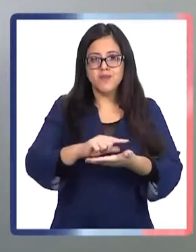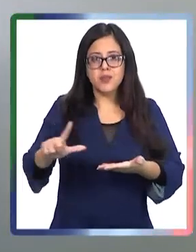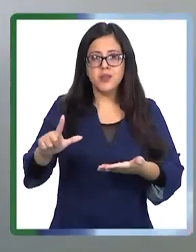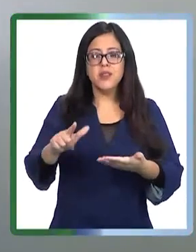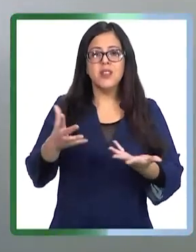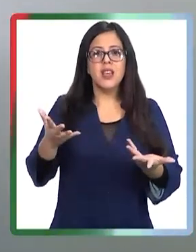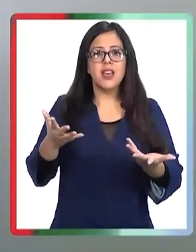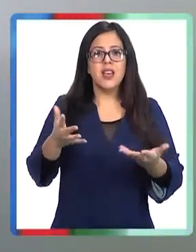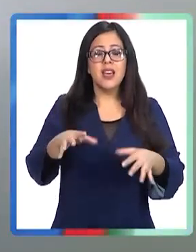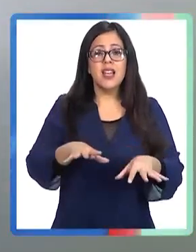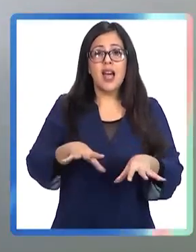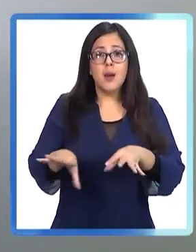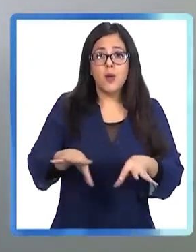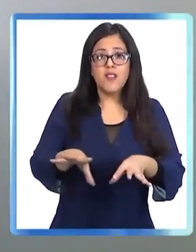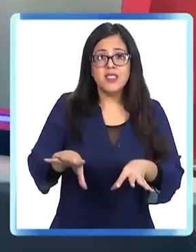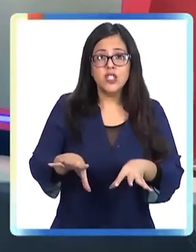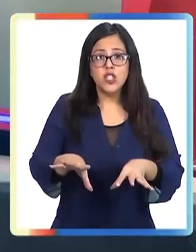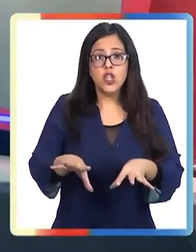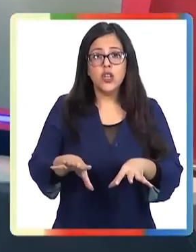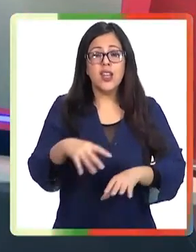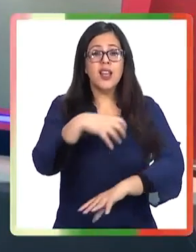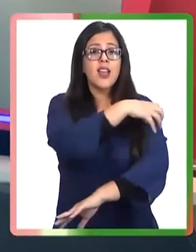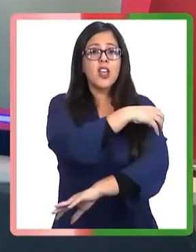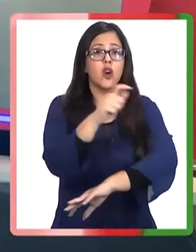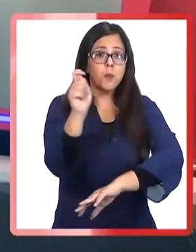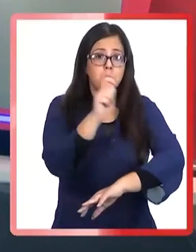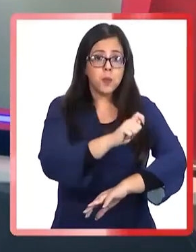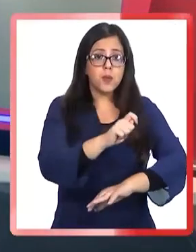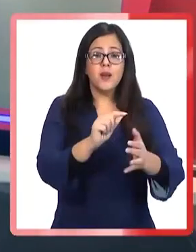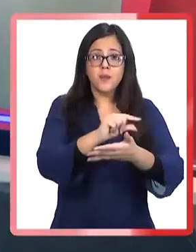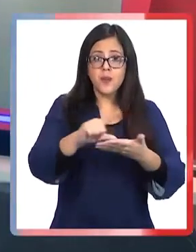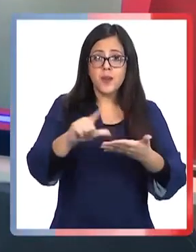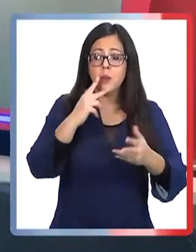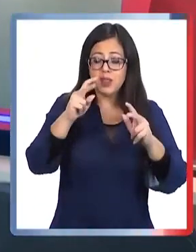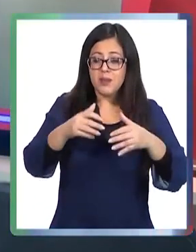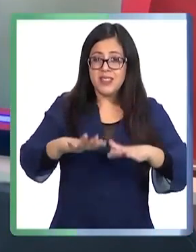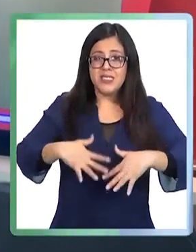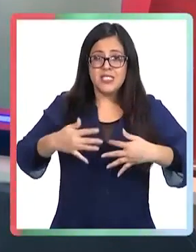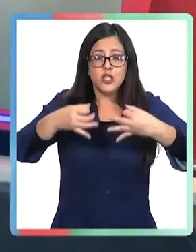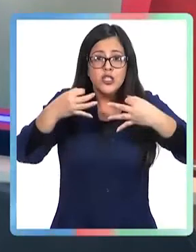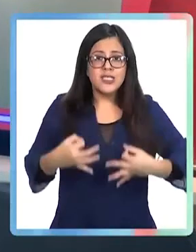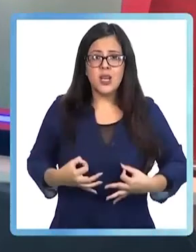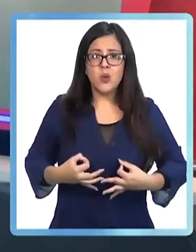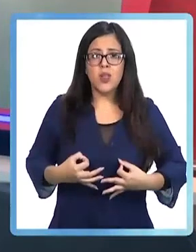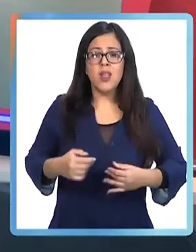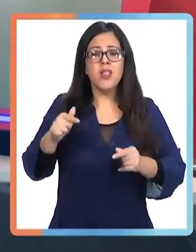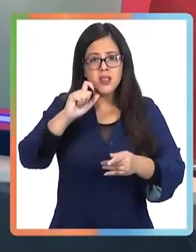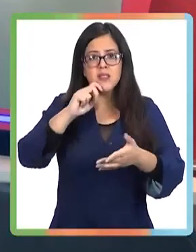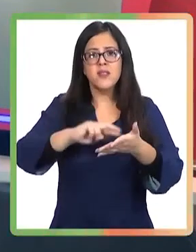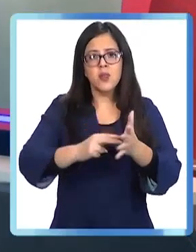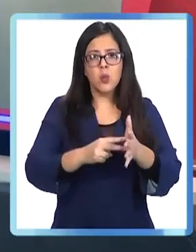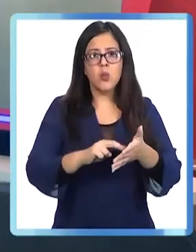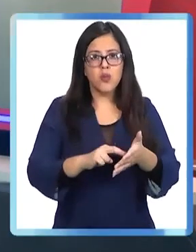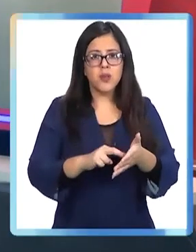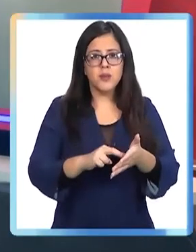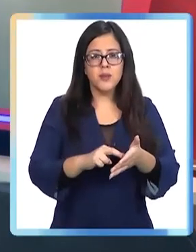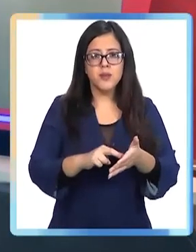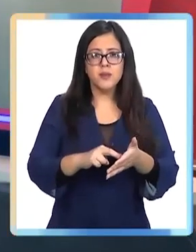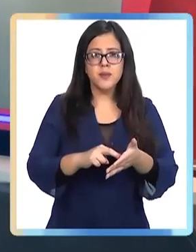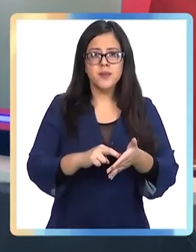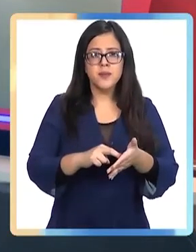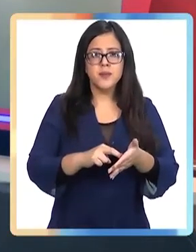las movilizaciones en Tarapacá van a aumentar, porque lamentablemente la sensación de seguridad es un problema